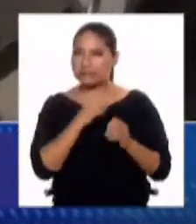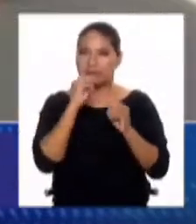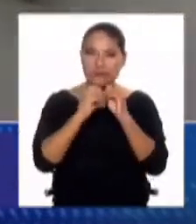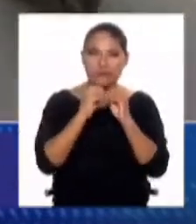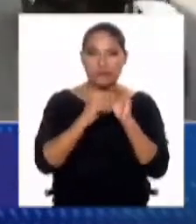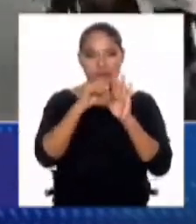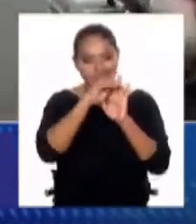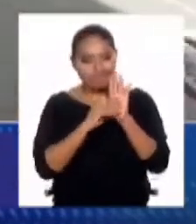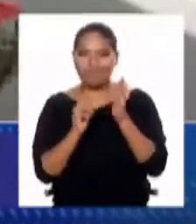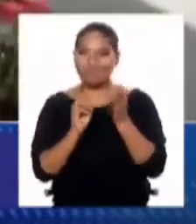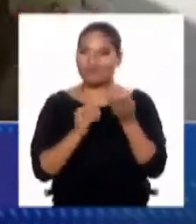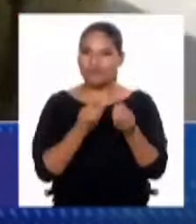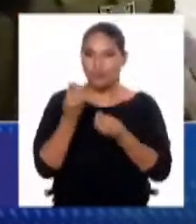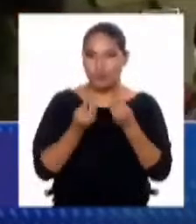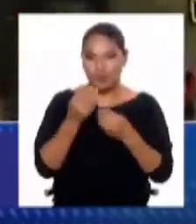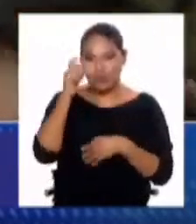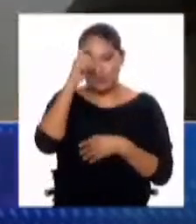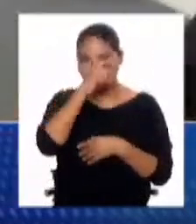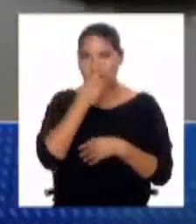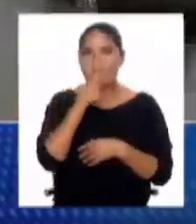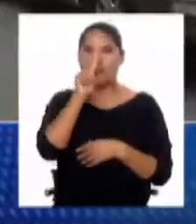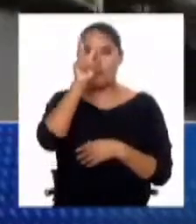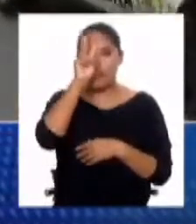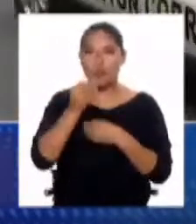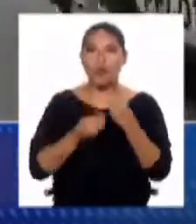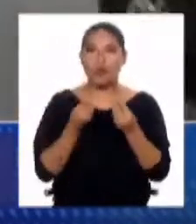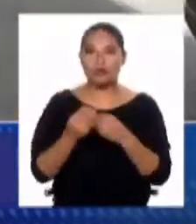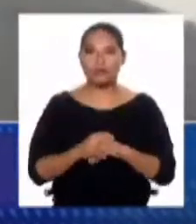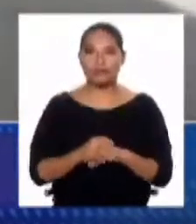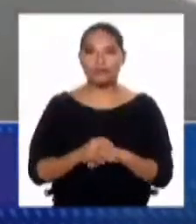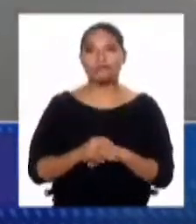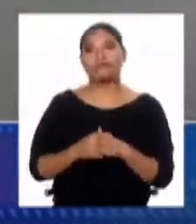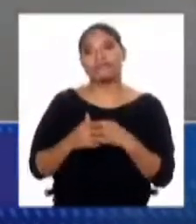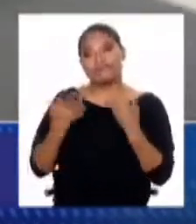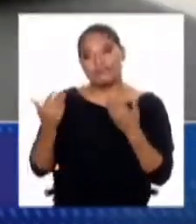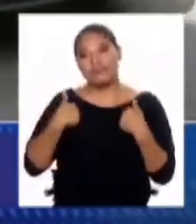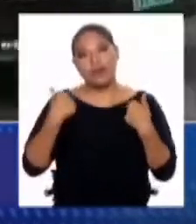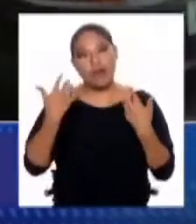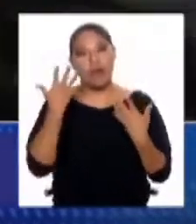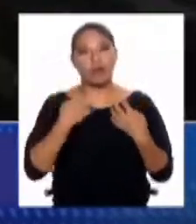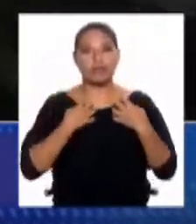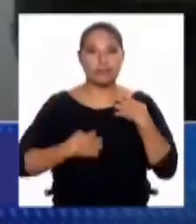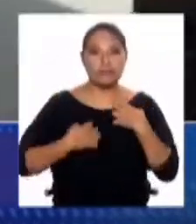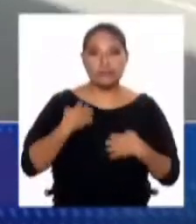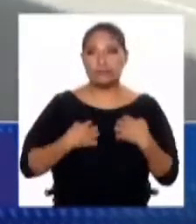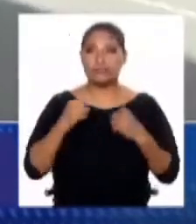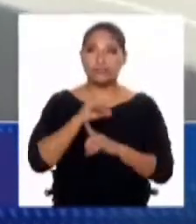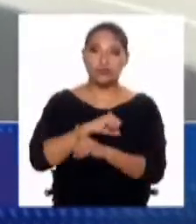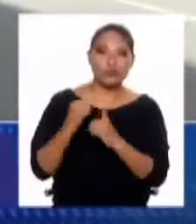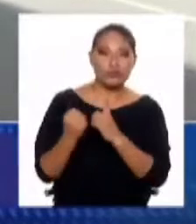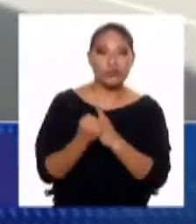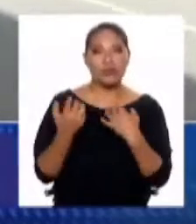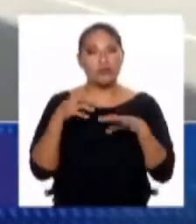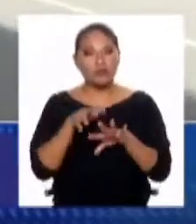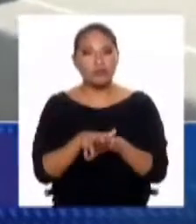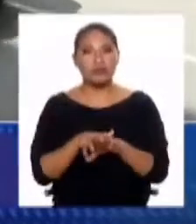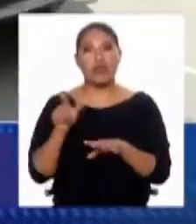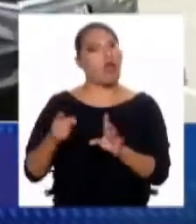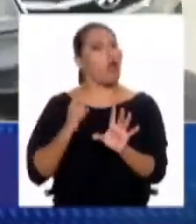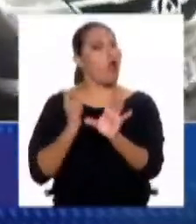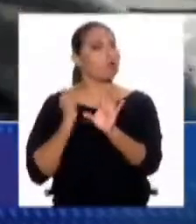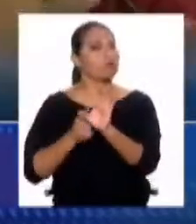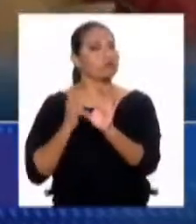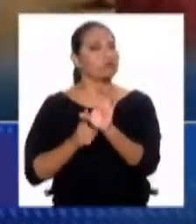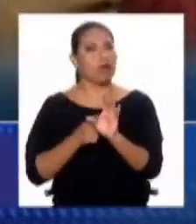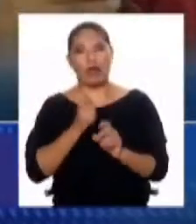concretar? Bueno, cuando vemos que si alguien reclama algo de justicia social, es un comunista y es